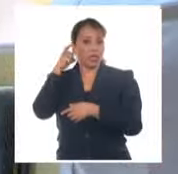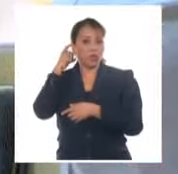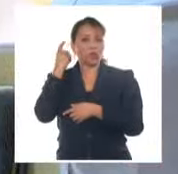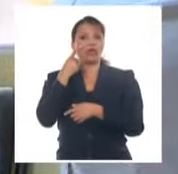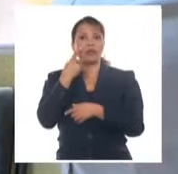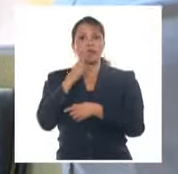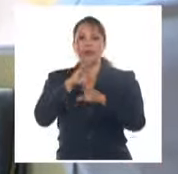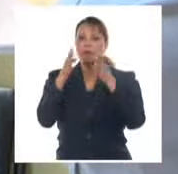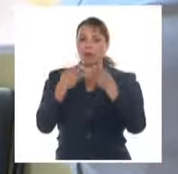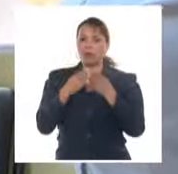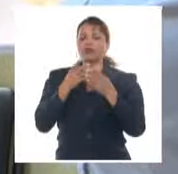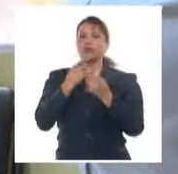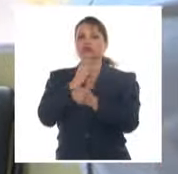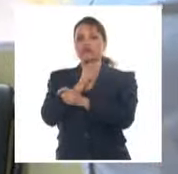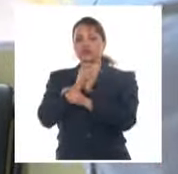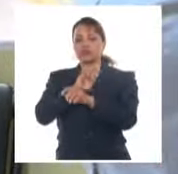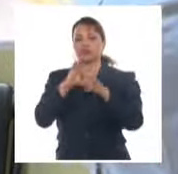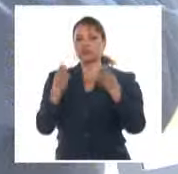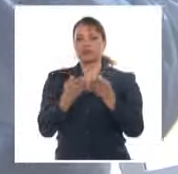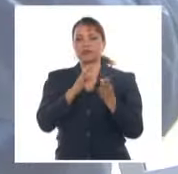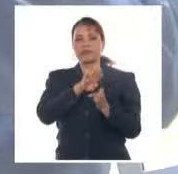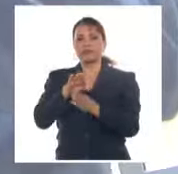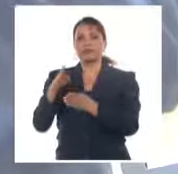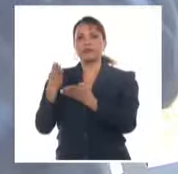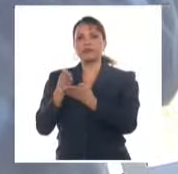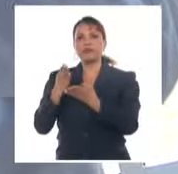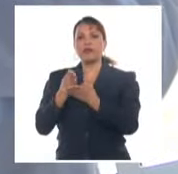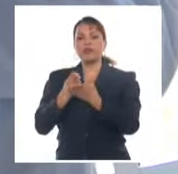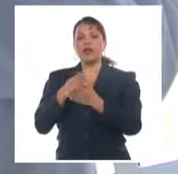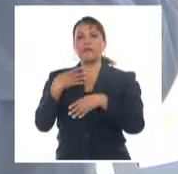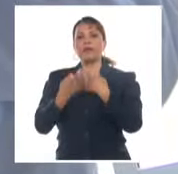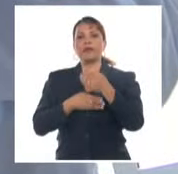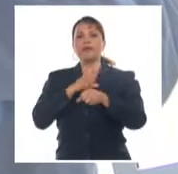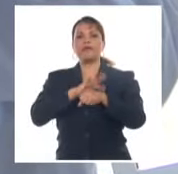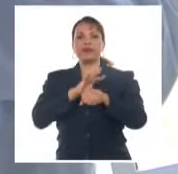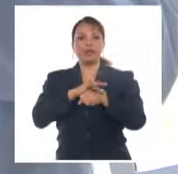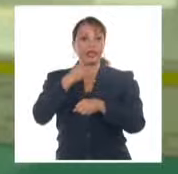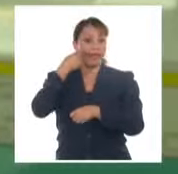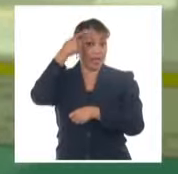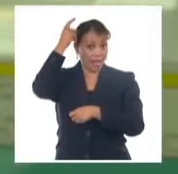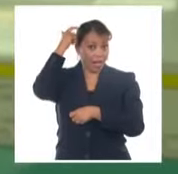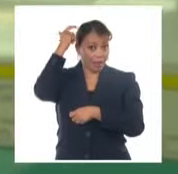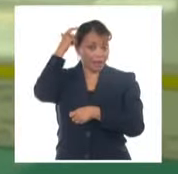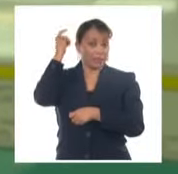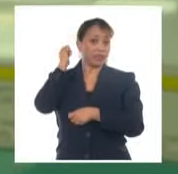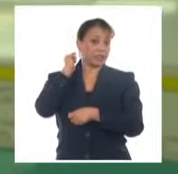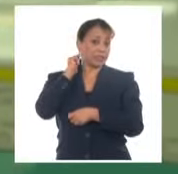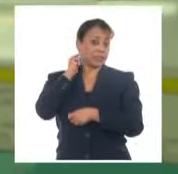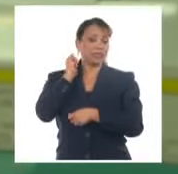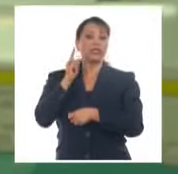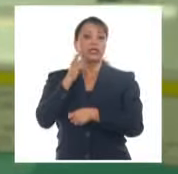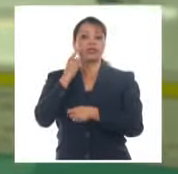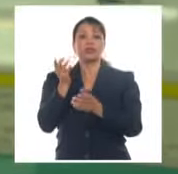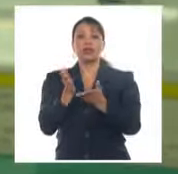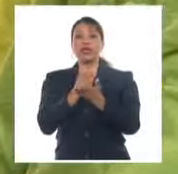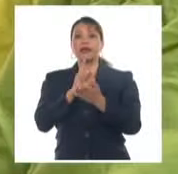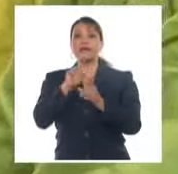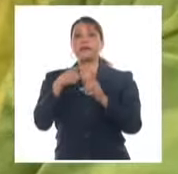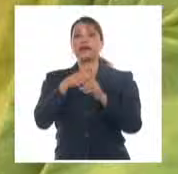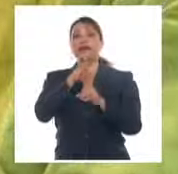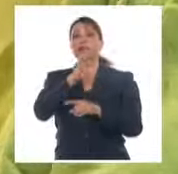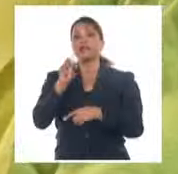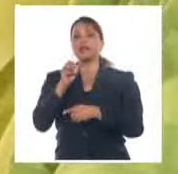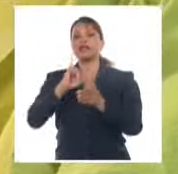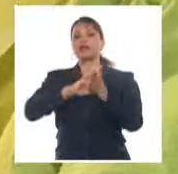del mundo estudios clínicos sobre enfermedades cerebrovasculares y neurodegenerativas están en la carpeta de más de una treintena de